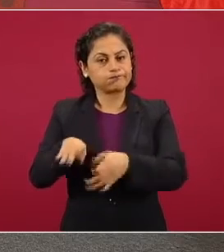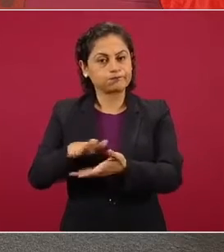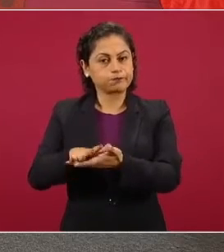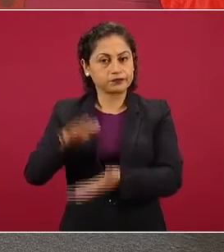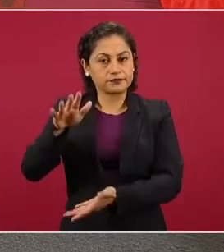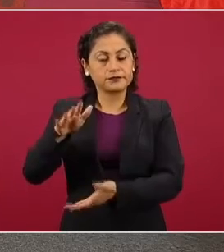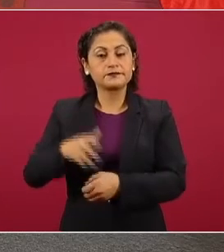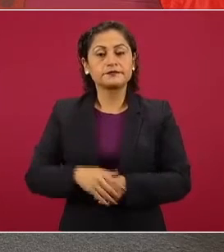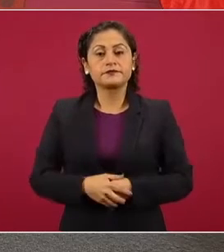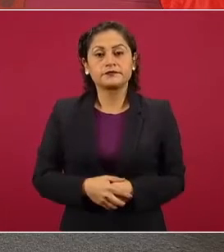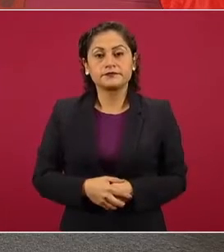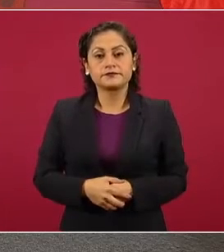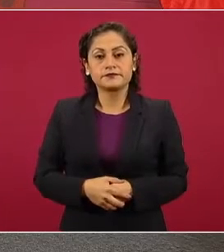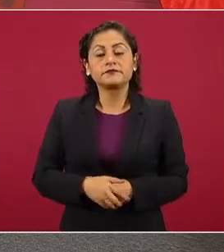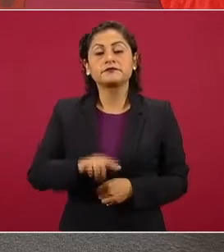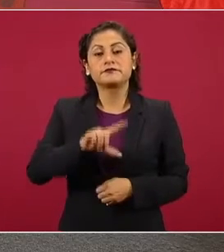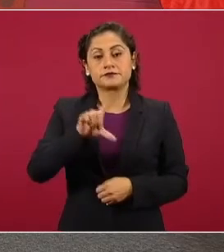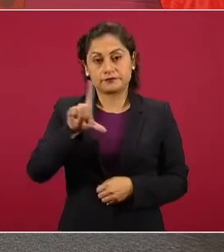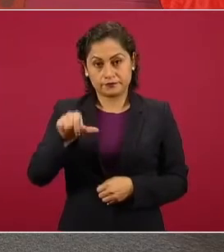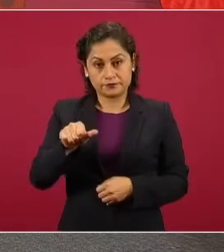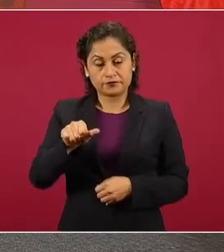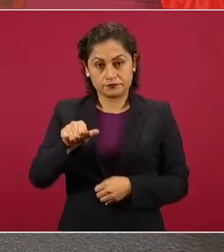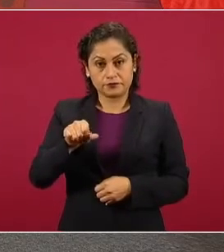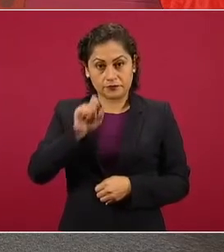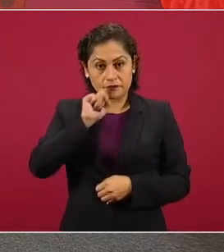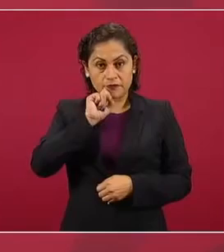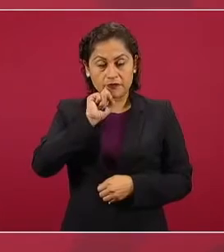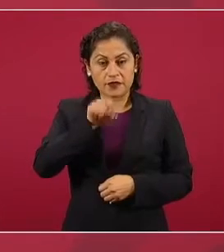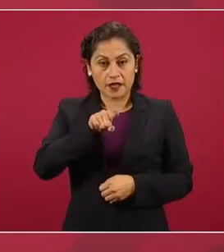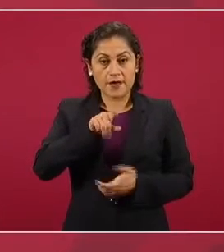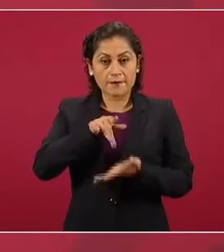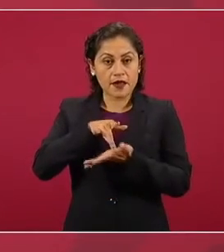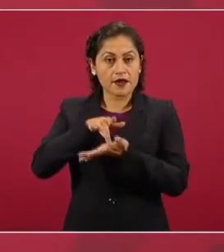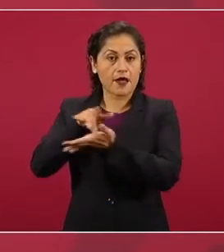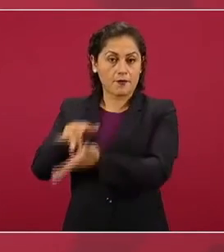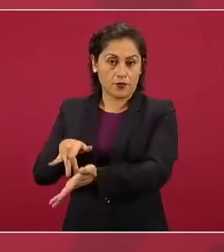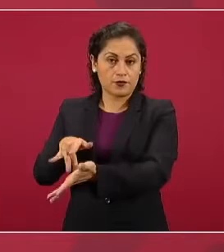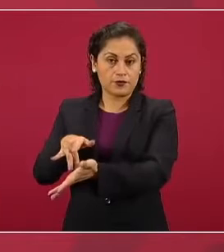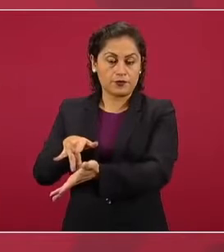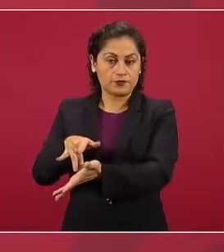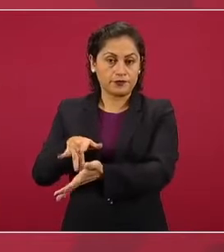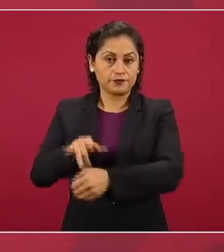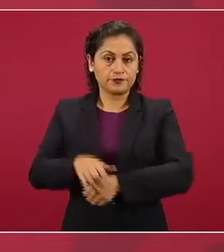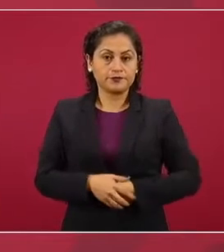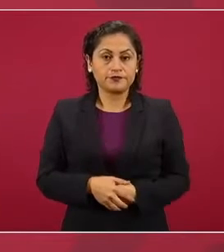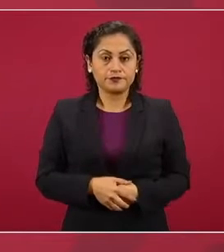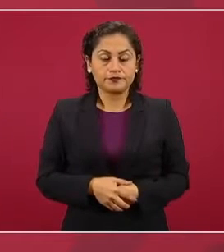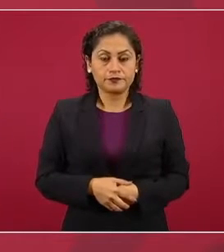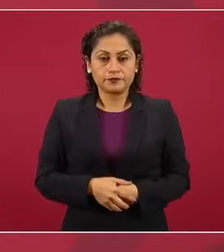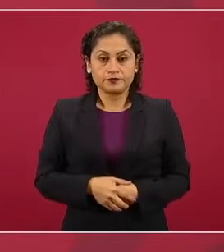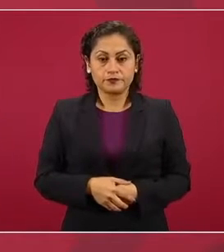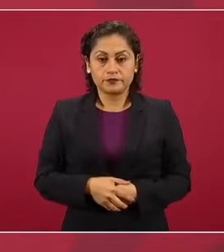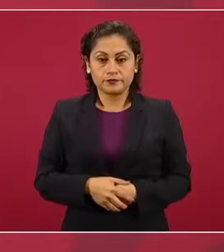van a destinar también estos apoyos,